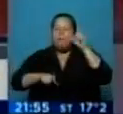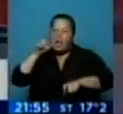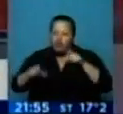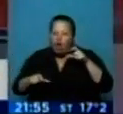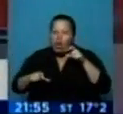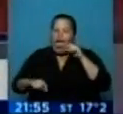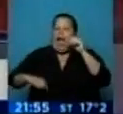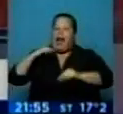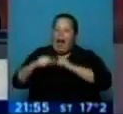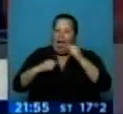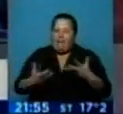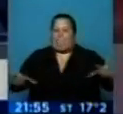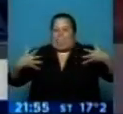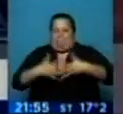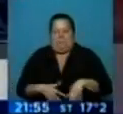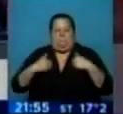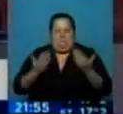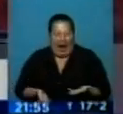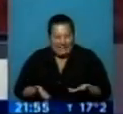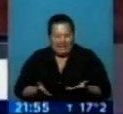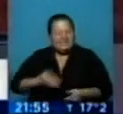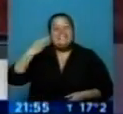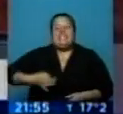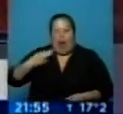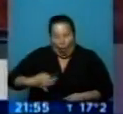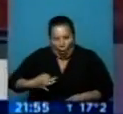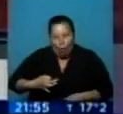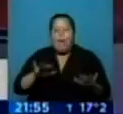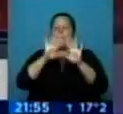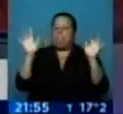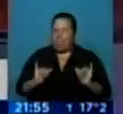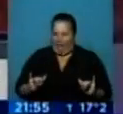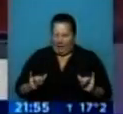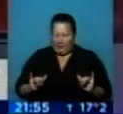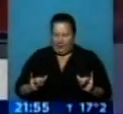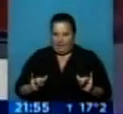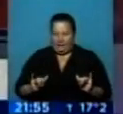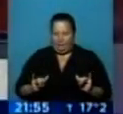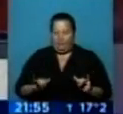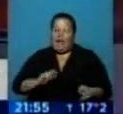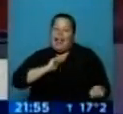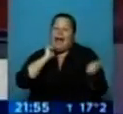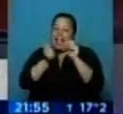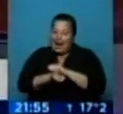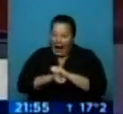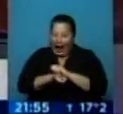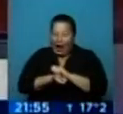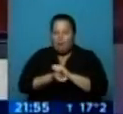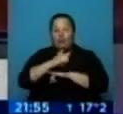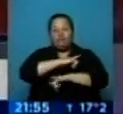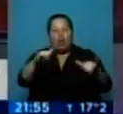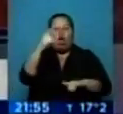cada vez más integrada, segura y en paz. Los cambios, compañeras